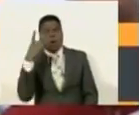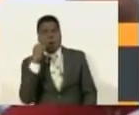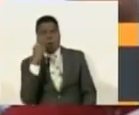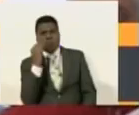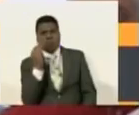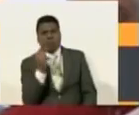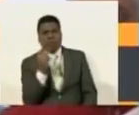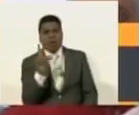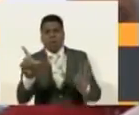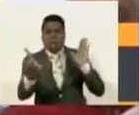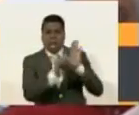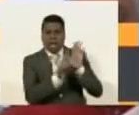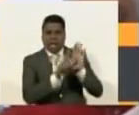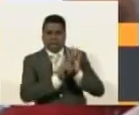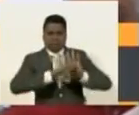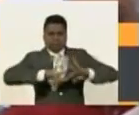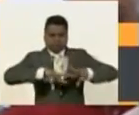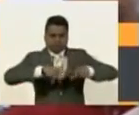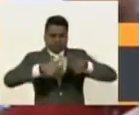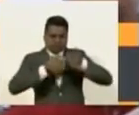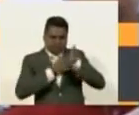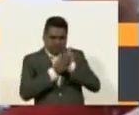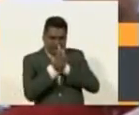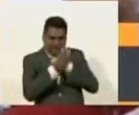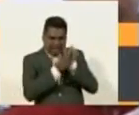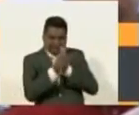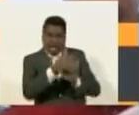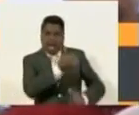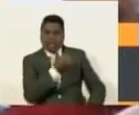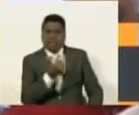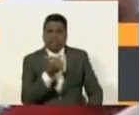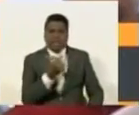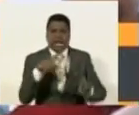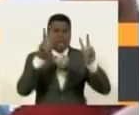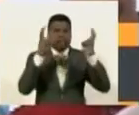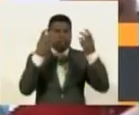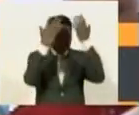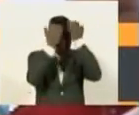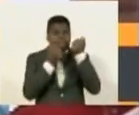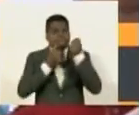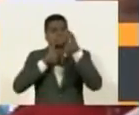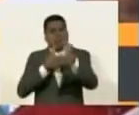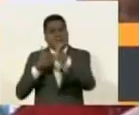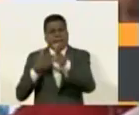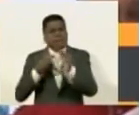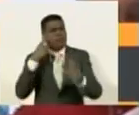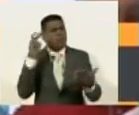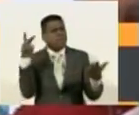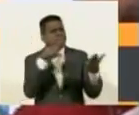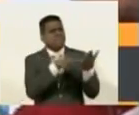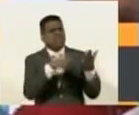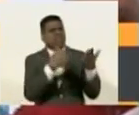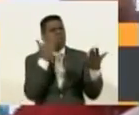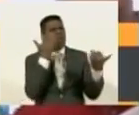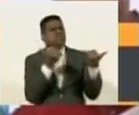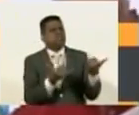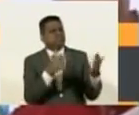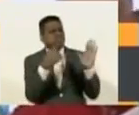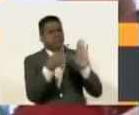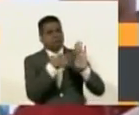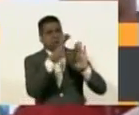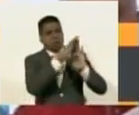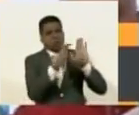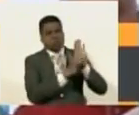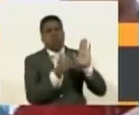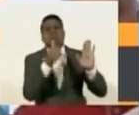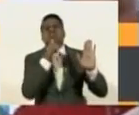estafa. Ahí está el tema del terrorismo, como es visto aquí en esta constitución. O quienes atenten